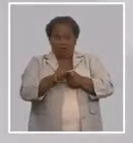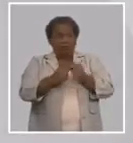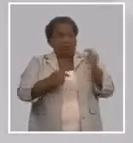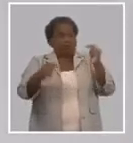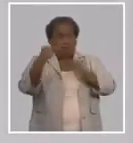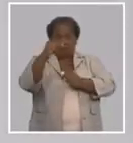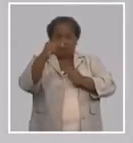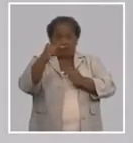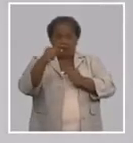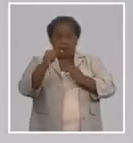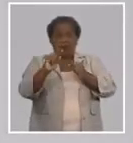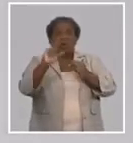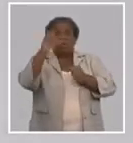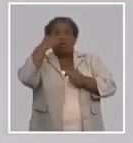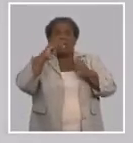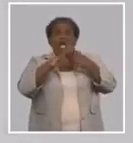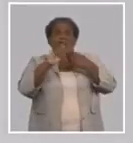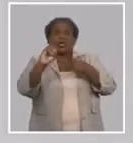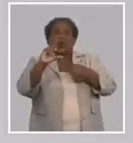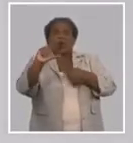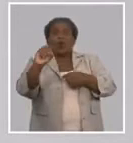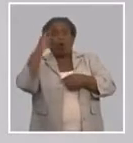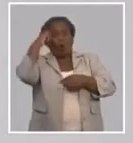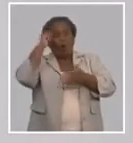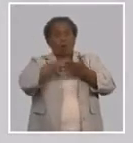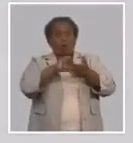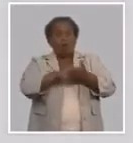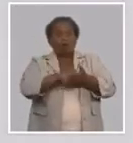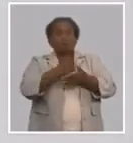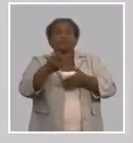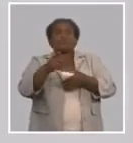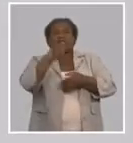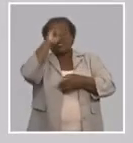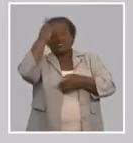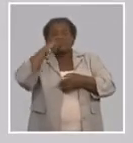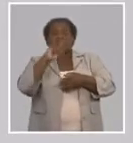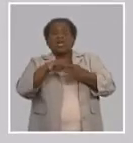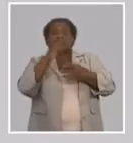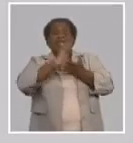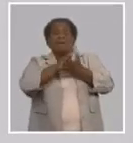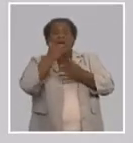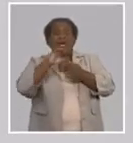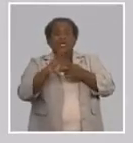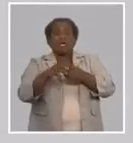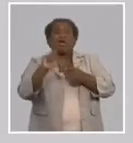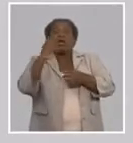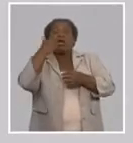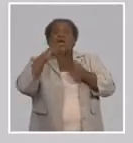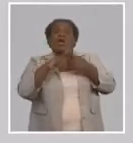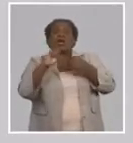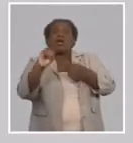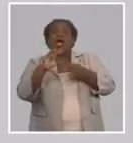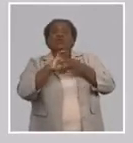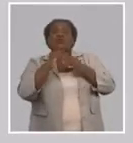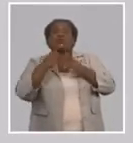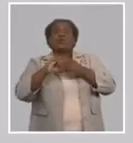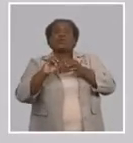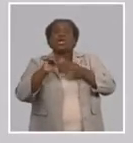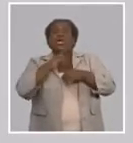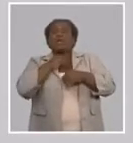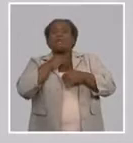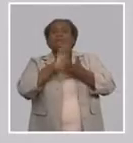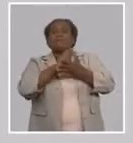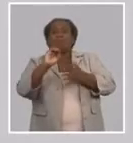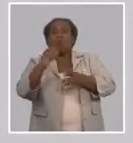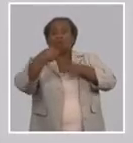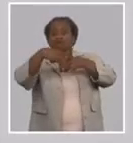primeros cayo coco santamaría posteriormente cayo guillermo cayo cruz cayó largo y